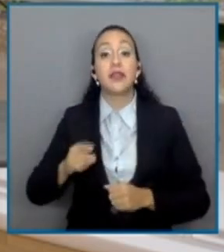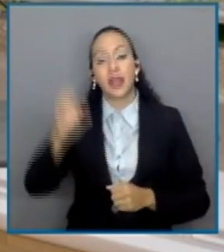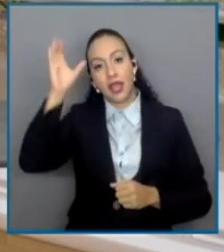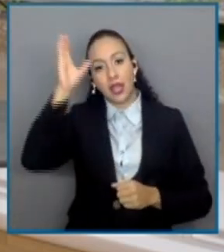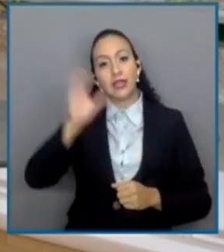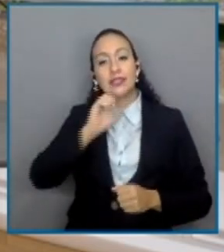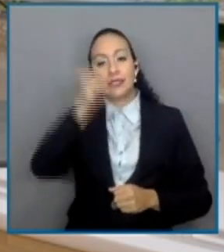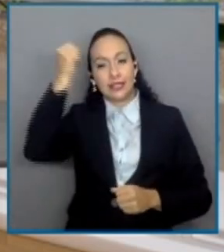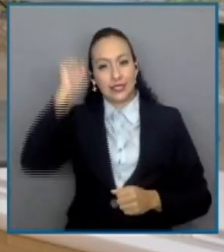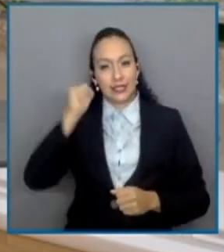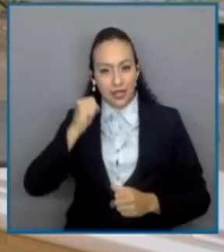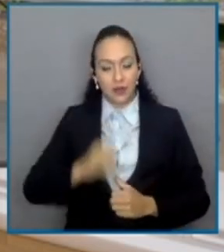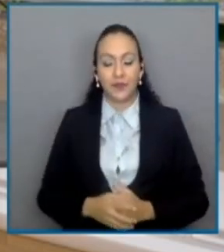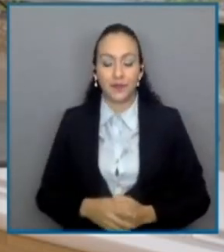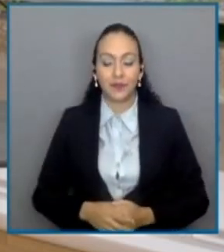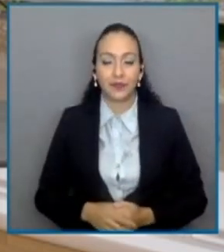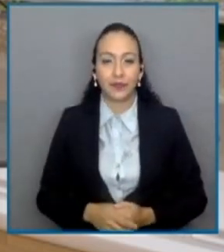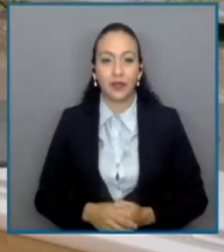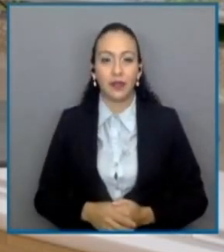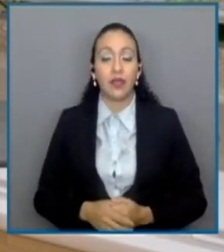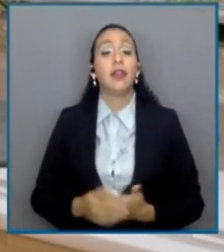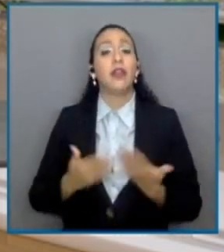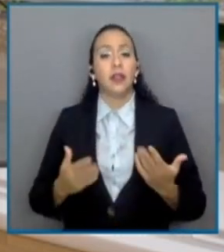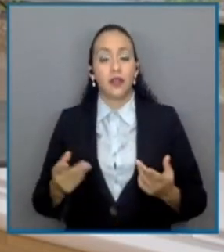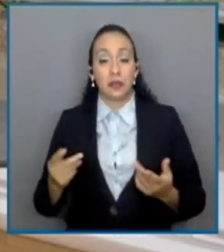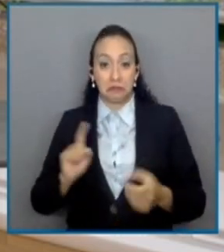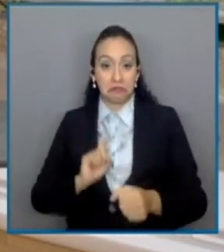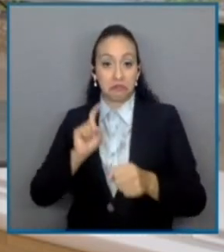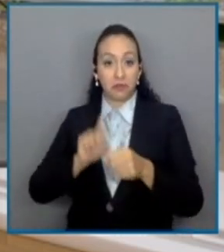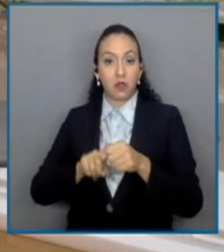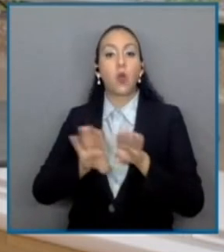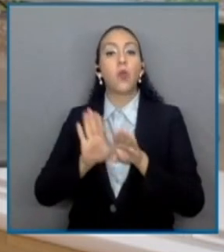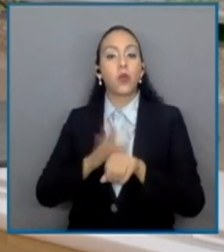Ingresó al foro en representación de trabajadores del Poder Judicial